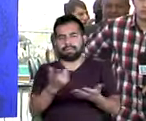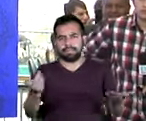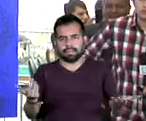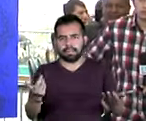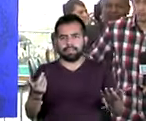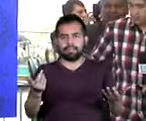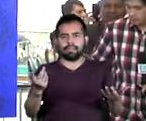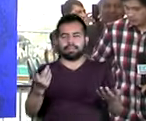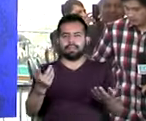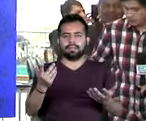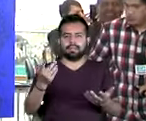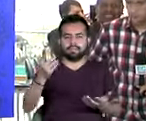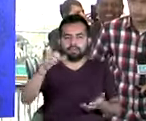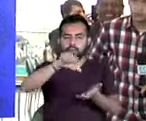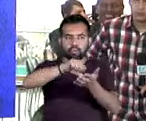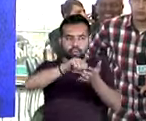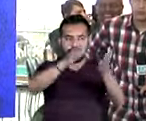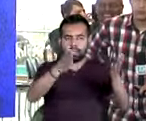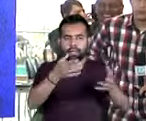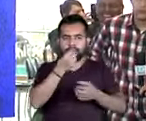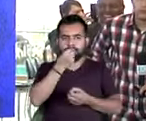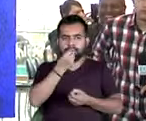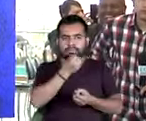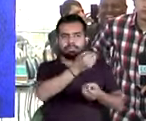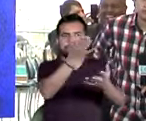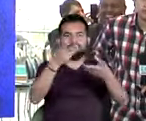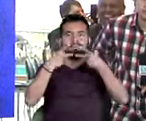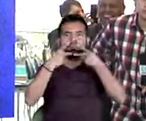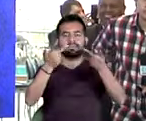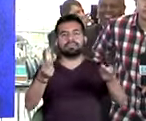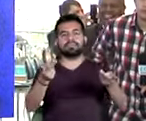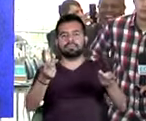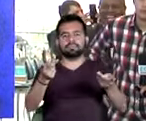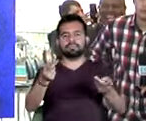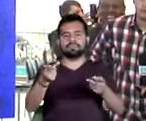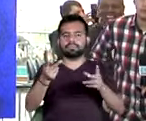le digo con toda frontalidad a la ciudadanía, pero a quienes están detrás de la operación,